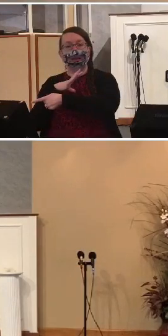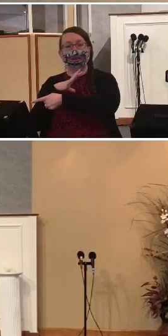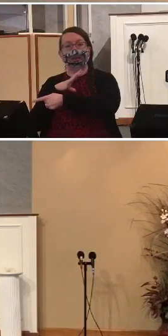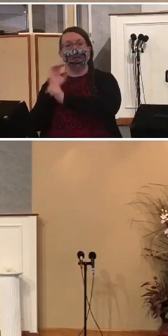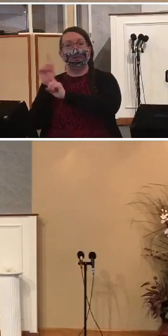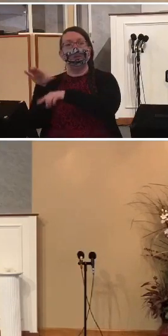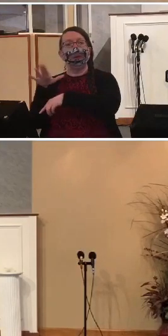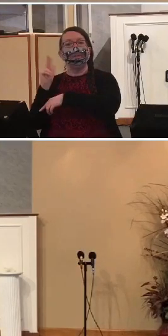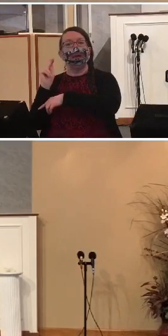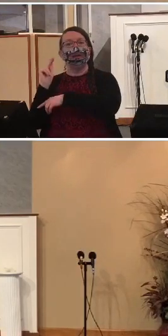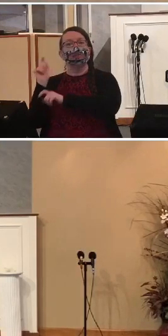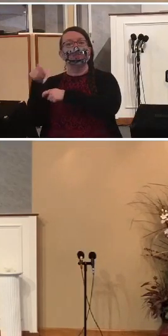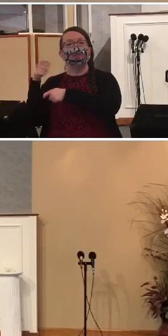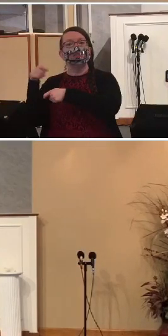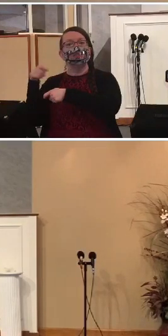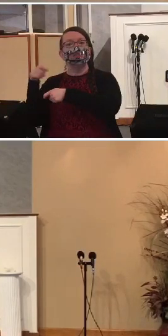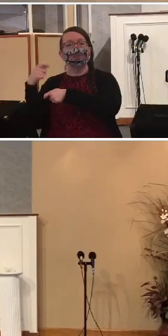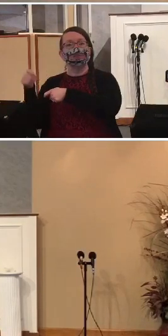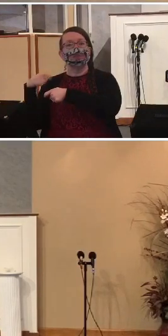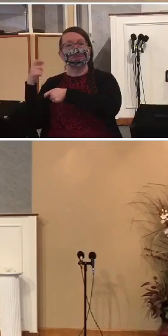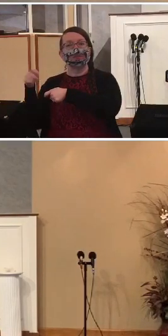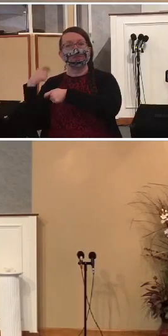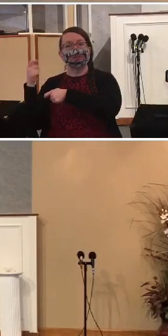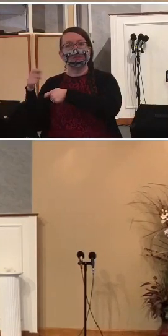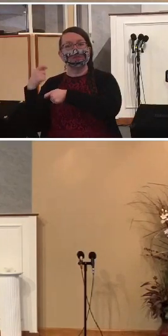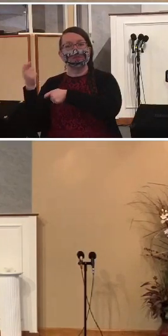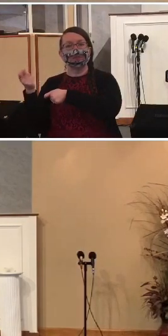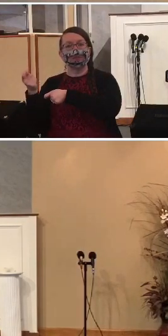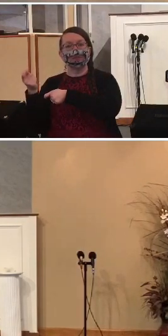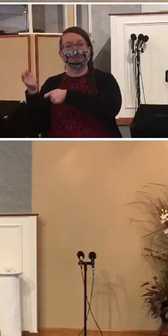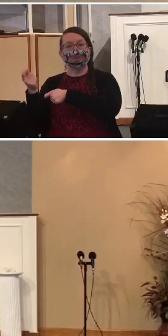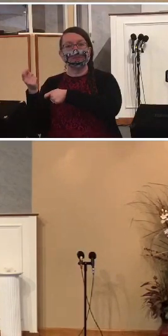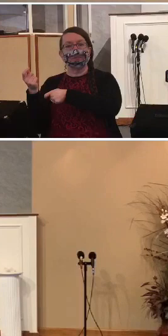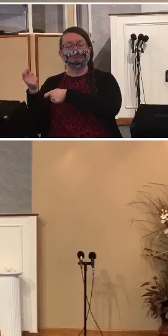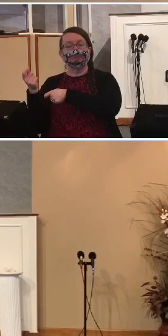Ese mensaje vino de la boca de un hombre que regresó a pescar,